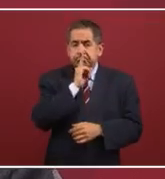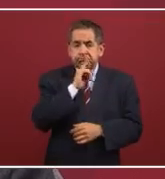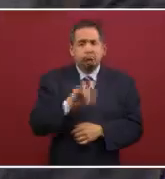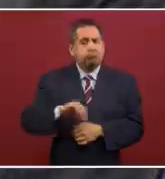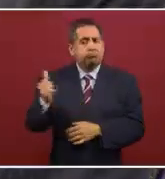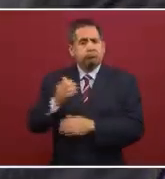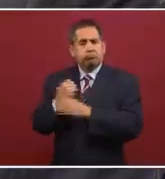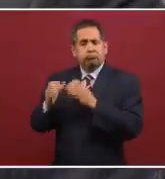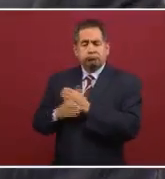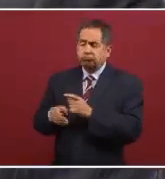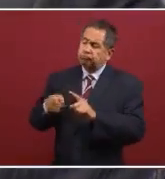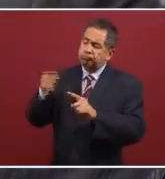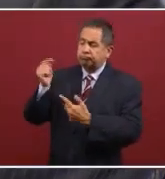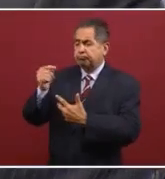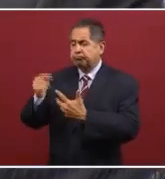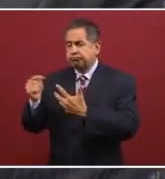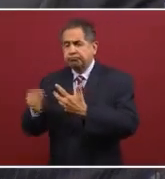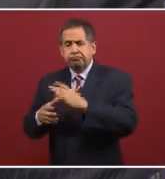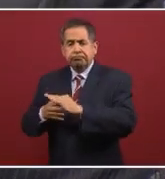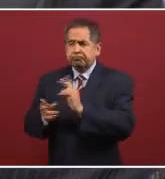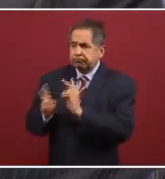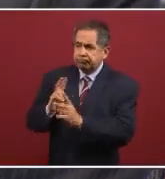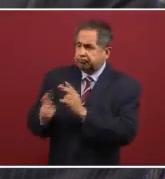sobre otros asuntos